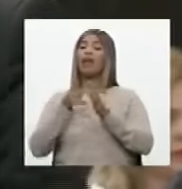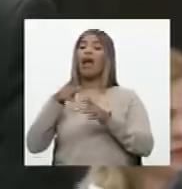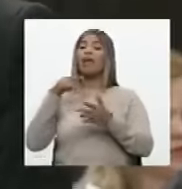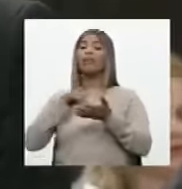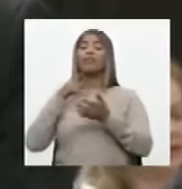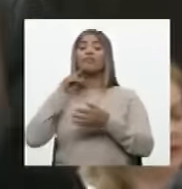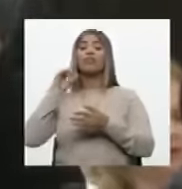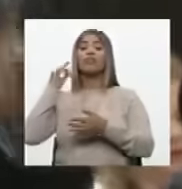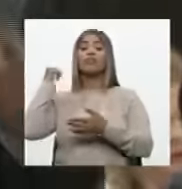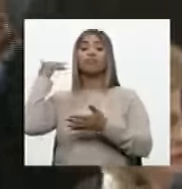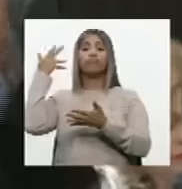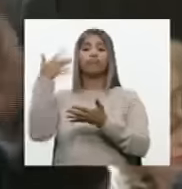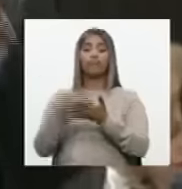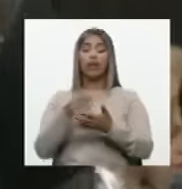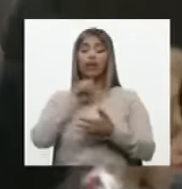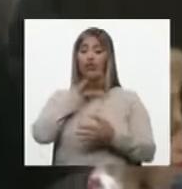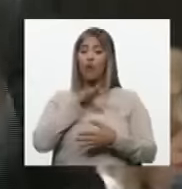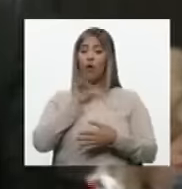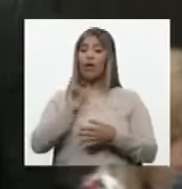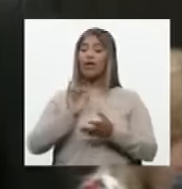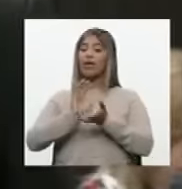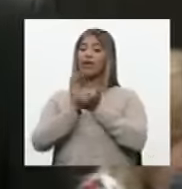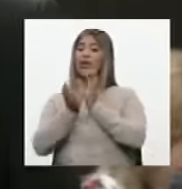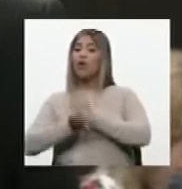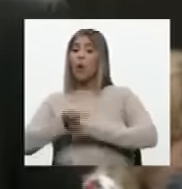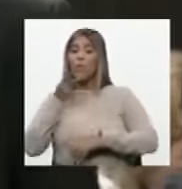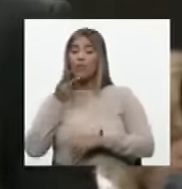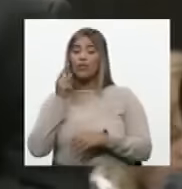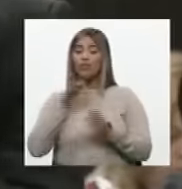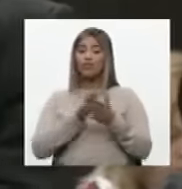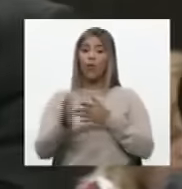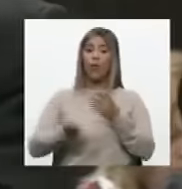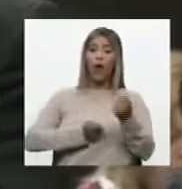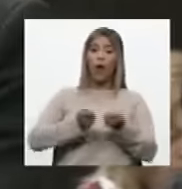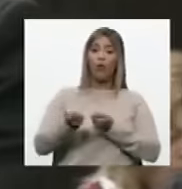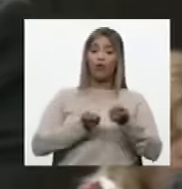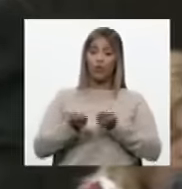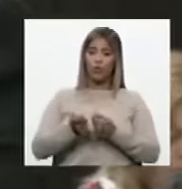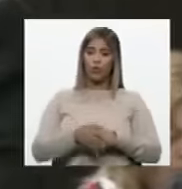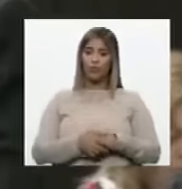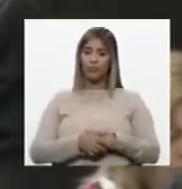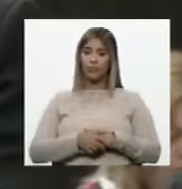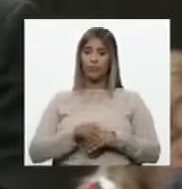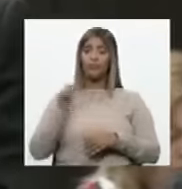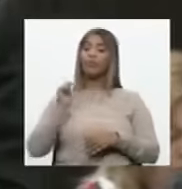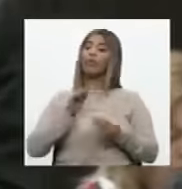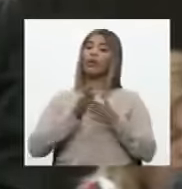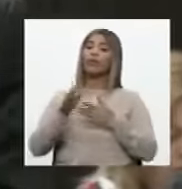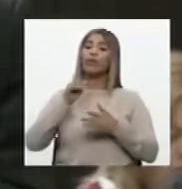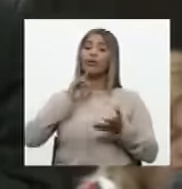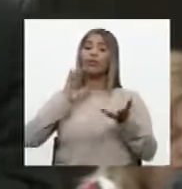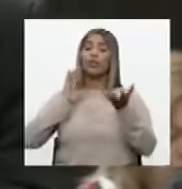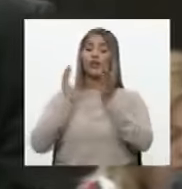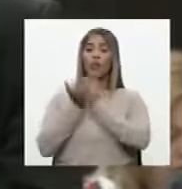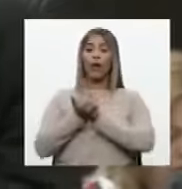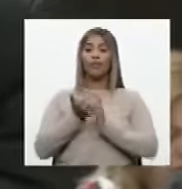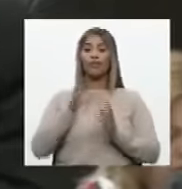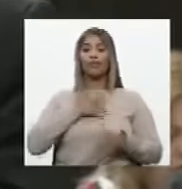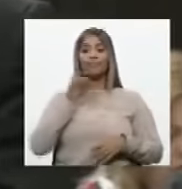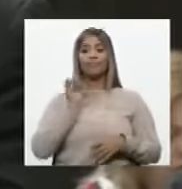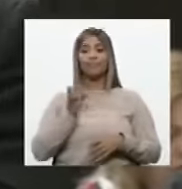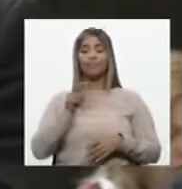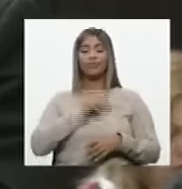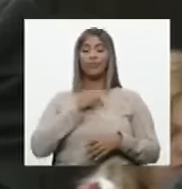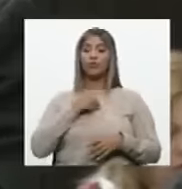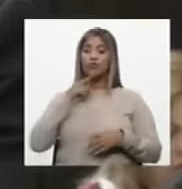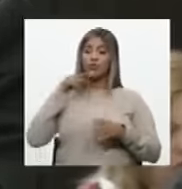histórico y geopolítico que nosotros tenemos sobre el control de los hidrocarburos. Pero la historiografía de ECA, esa historiografía que lamentablemente nos